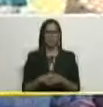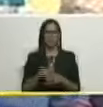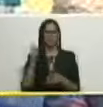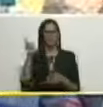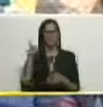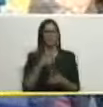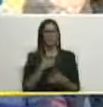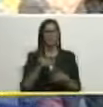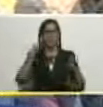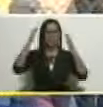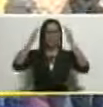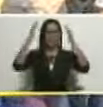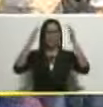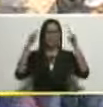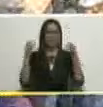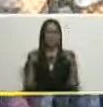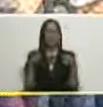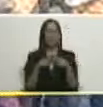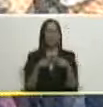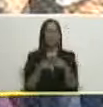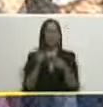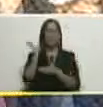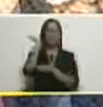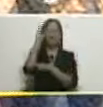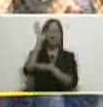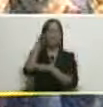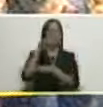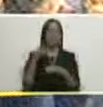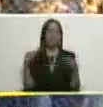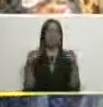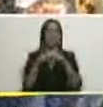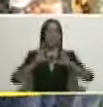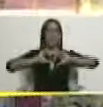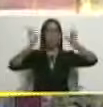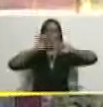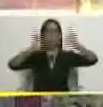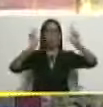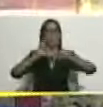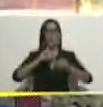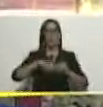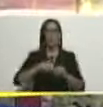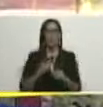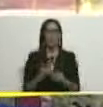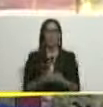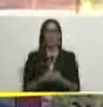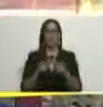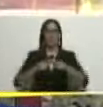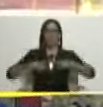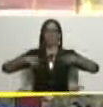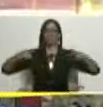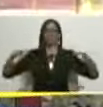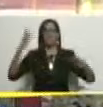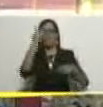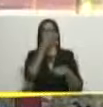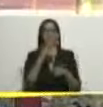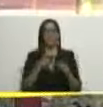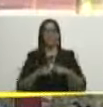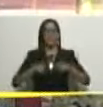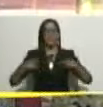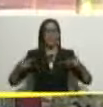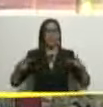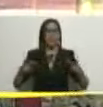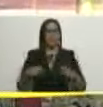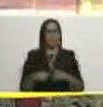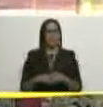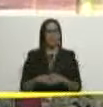quería saludar al equipo de básquet, no pude, al equipo de voleibol, no pude. Se desbordó todo, hermosamente desbordado.